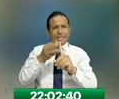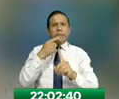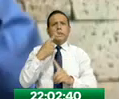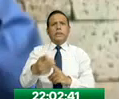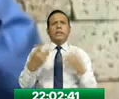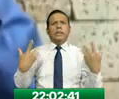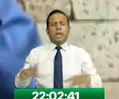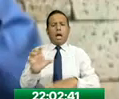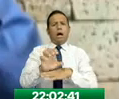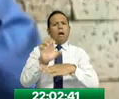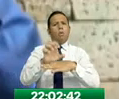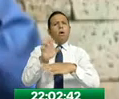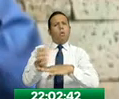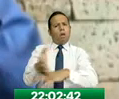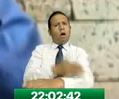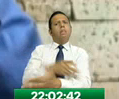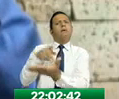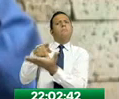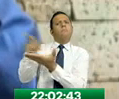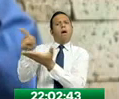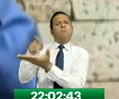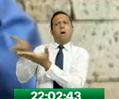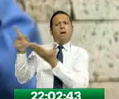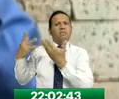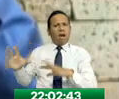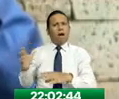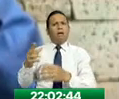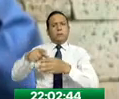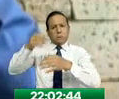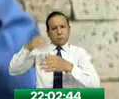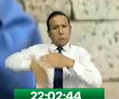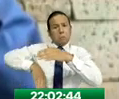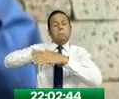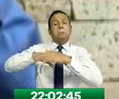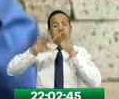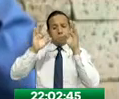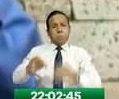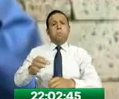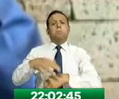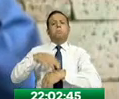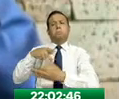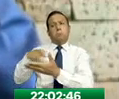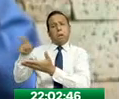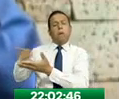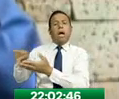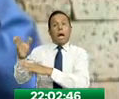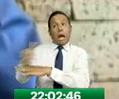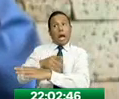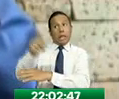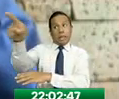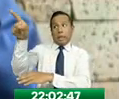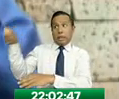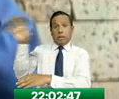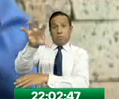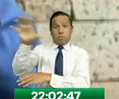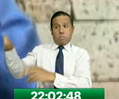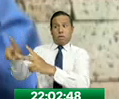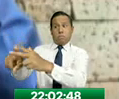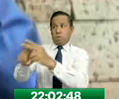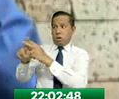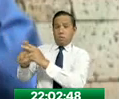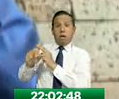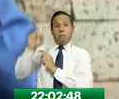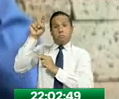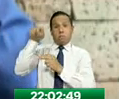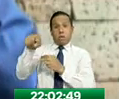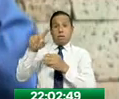anticipada. En que en este caso, Goldman Sachs y Credit Suisse le prestaron al Ecuador